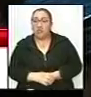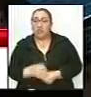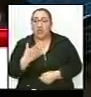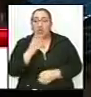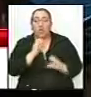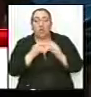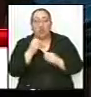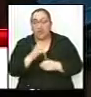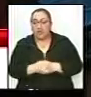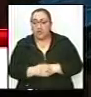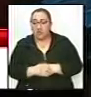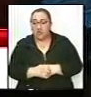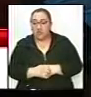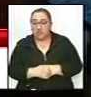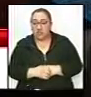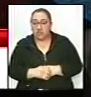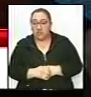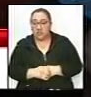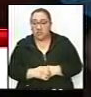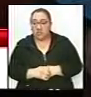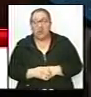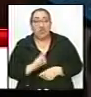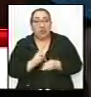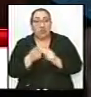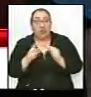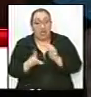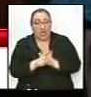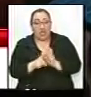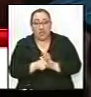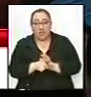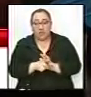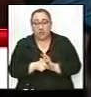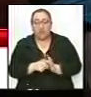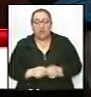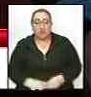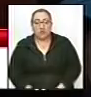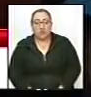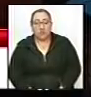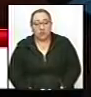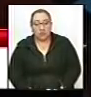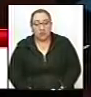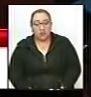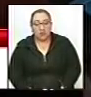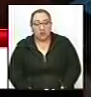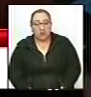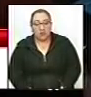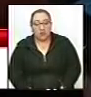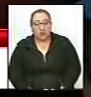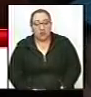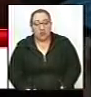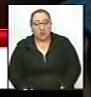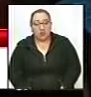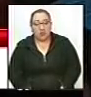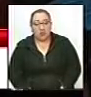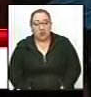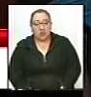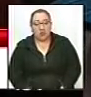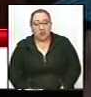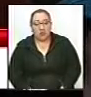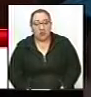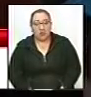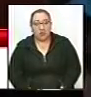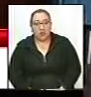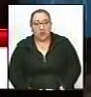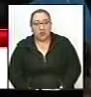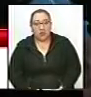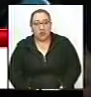que señala que se puede, si se deroga la ley, seríamos desafiliados. Hay un planteamiento de varios congresistas para que se vote ese